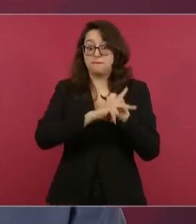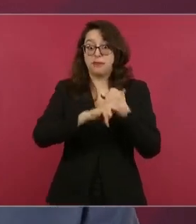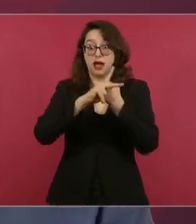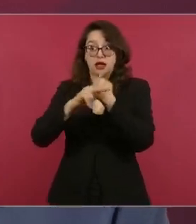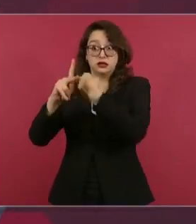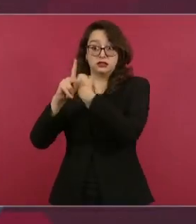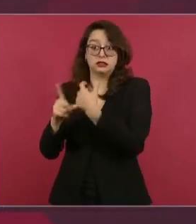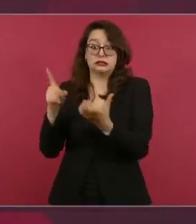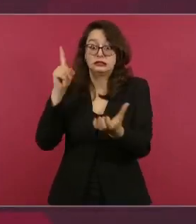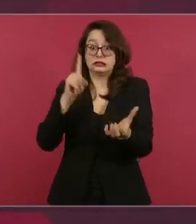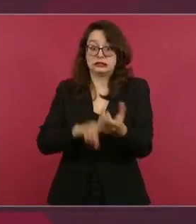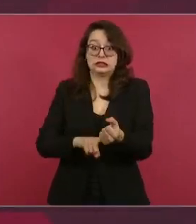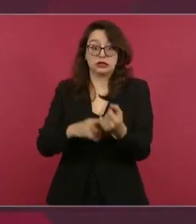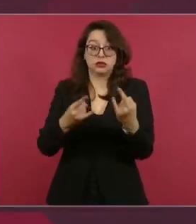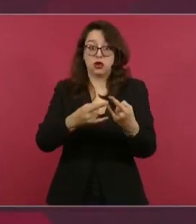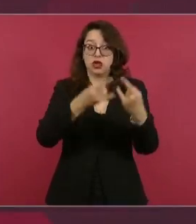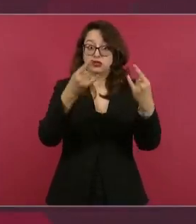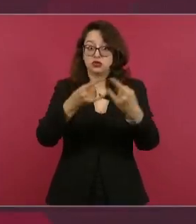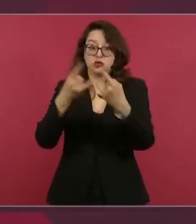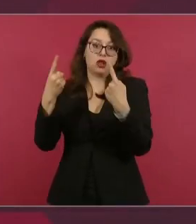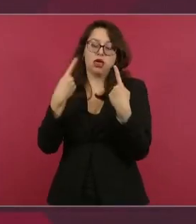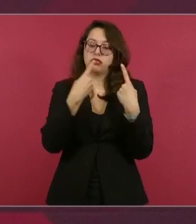su historia, no se pueden extrapolar